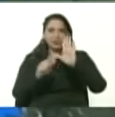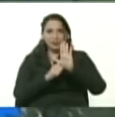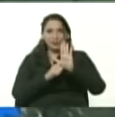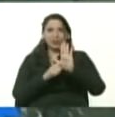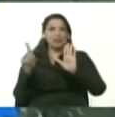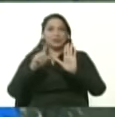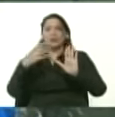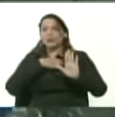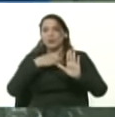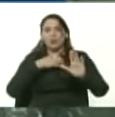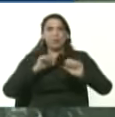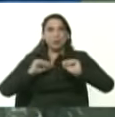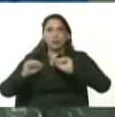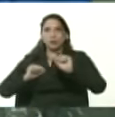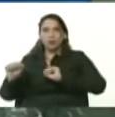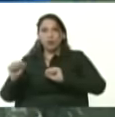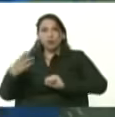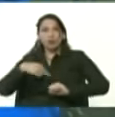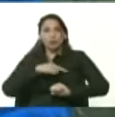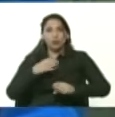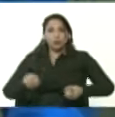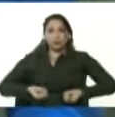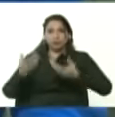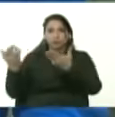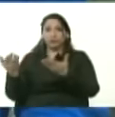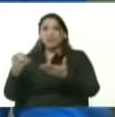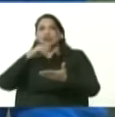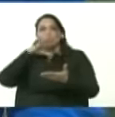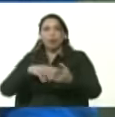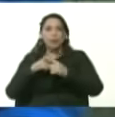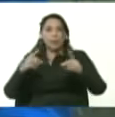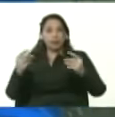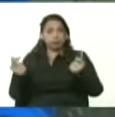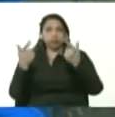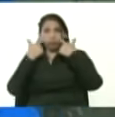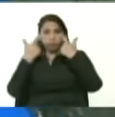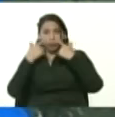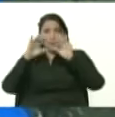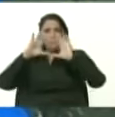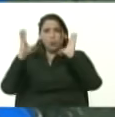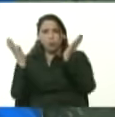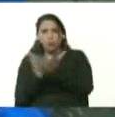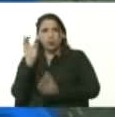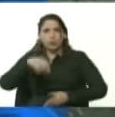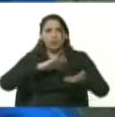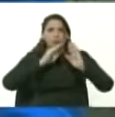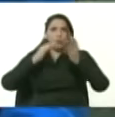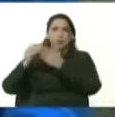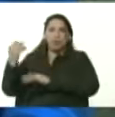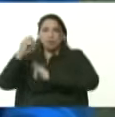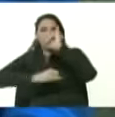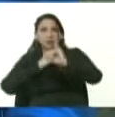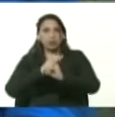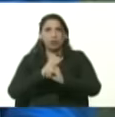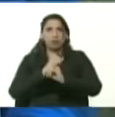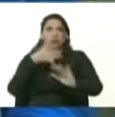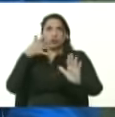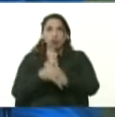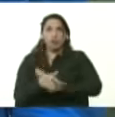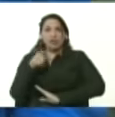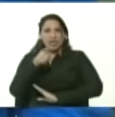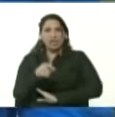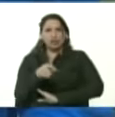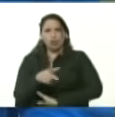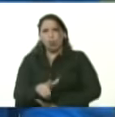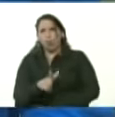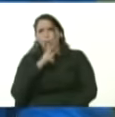inamovible. Traemos esta historia para alertar al mundo y a la comunidad internacional sobre estos